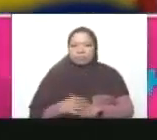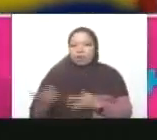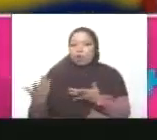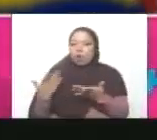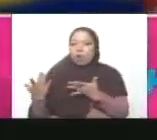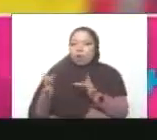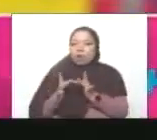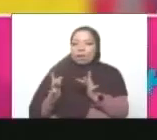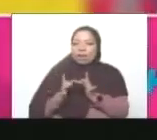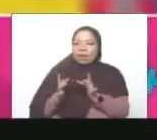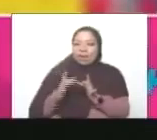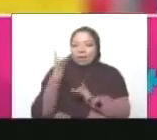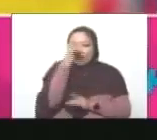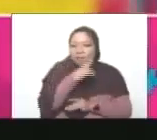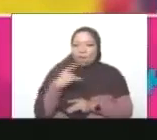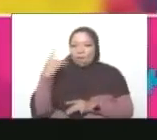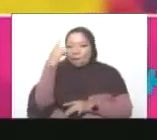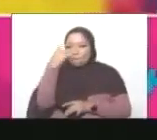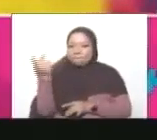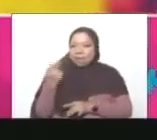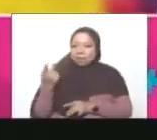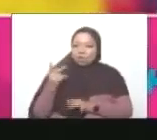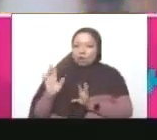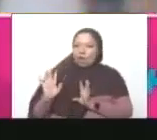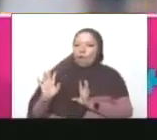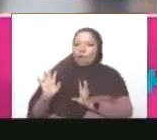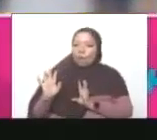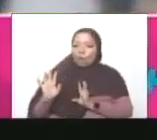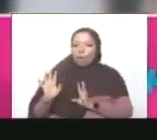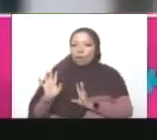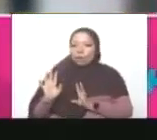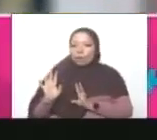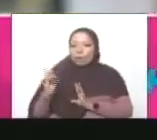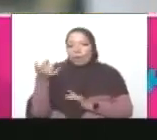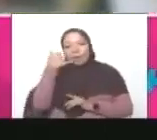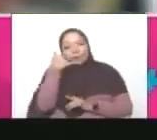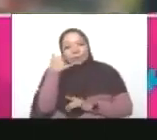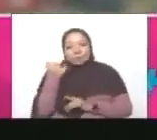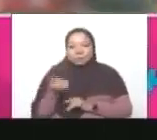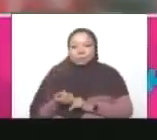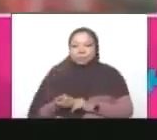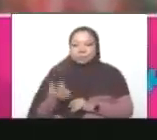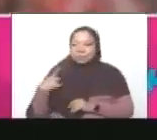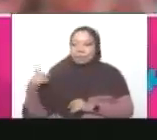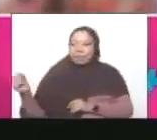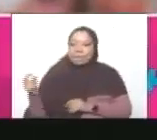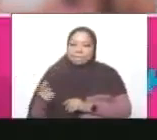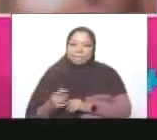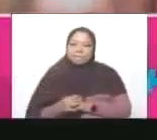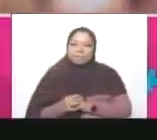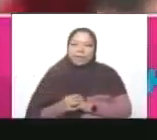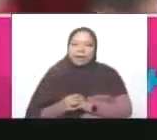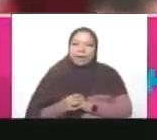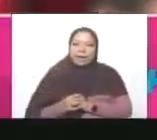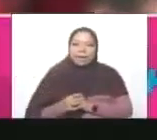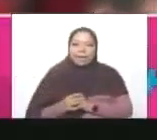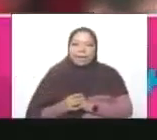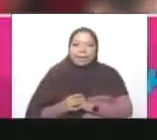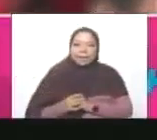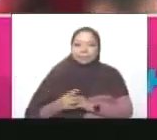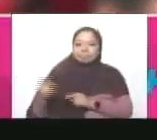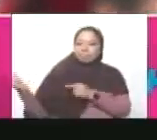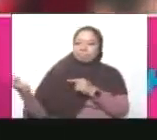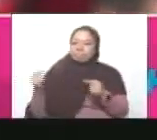Face to face. Exactamente, nos vamos con nuestro teléfono, bueno, mira, vamos, porque para eso tenemos nuestro